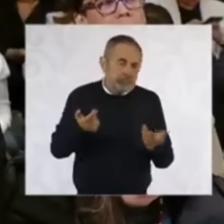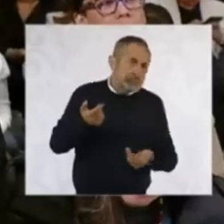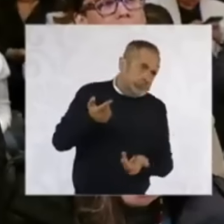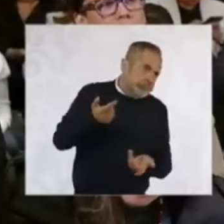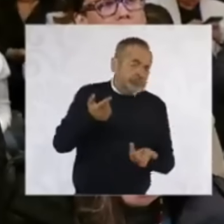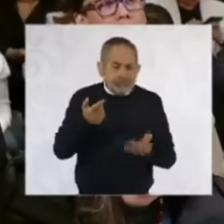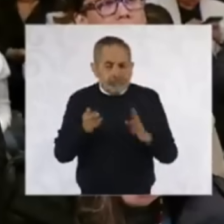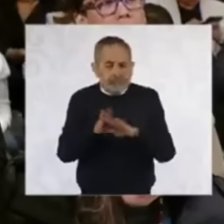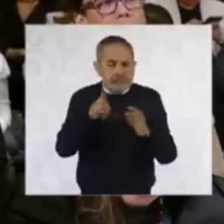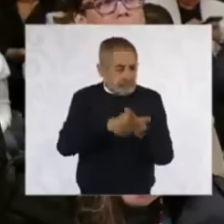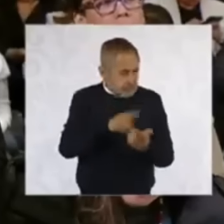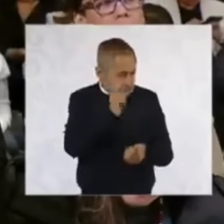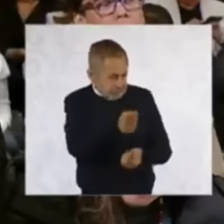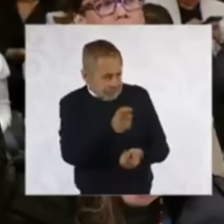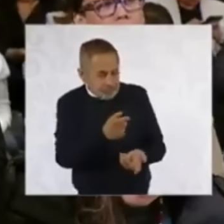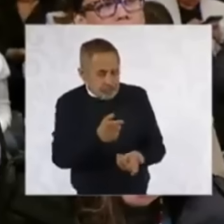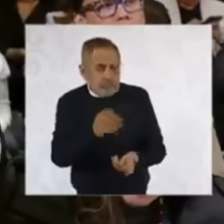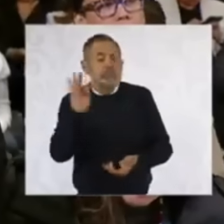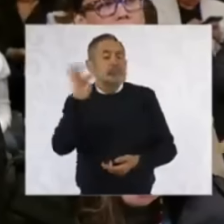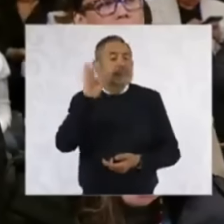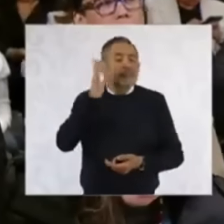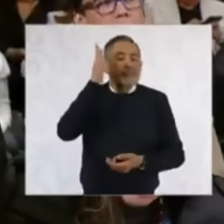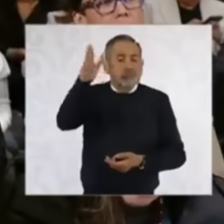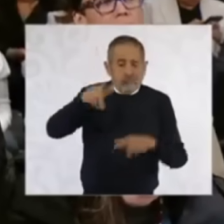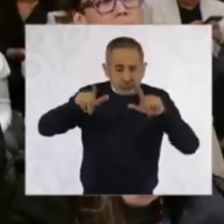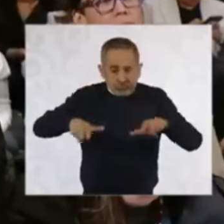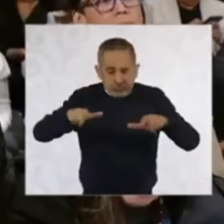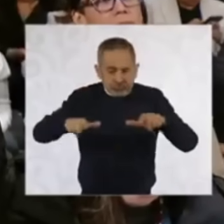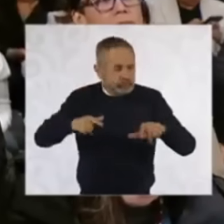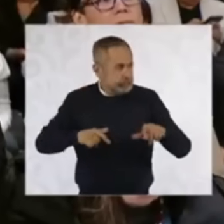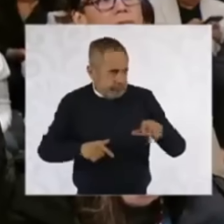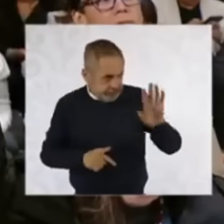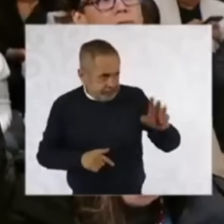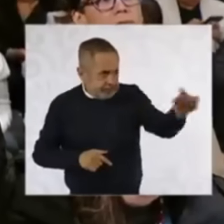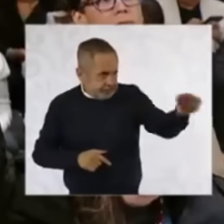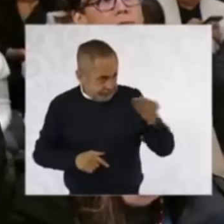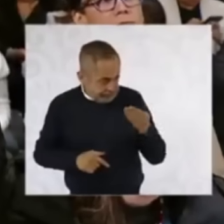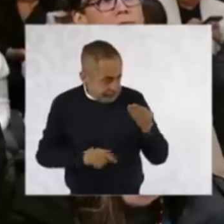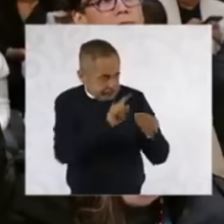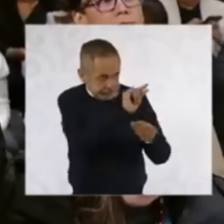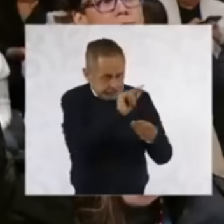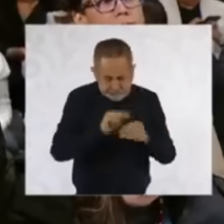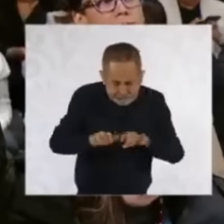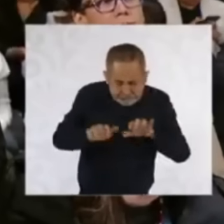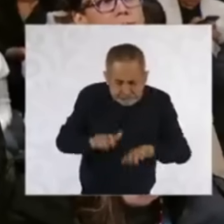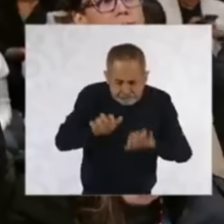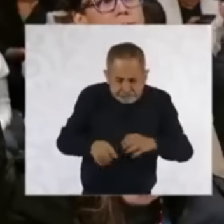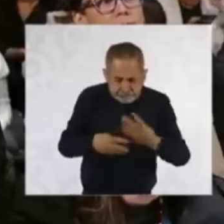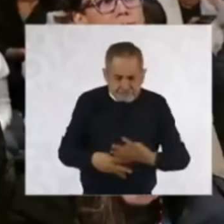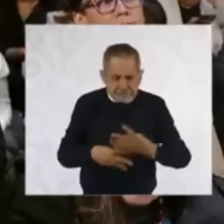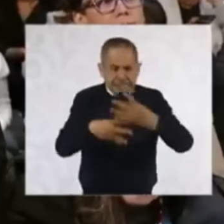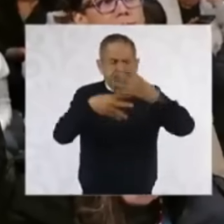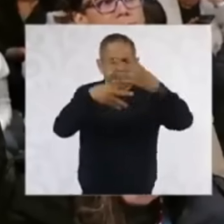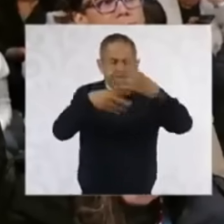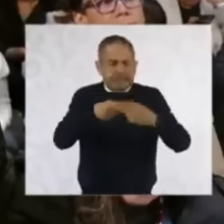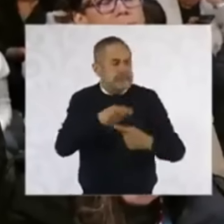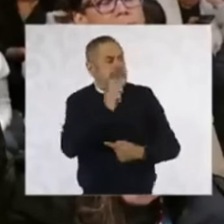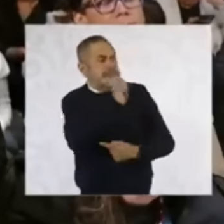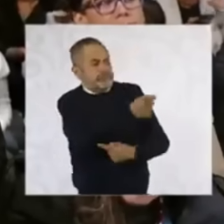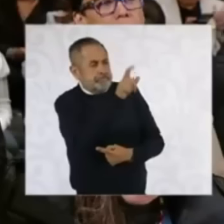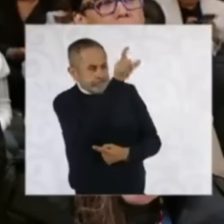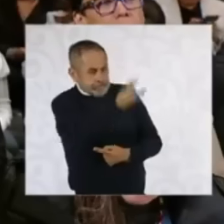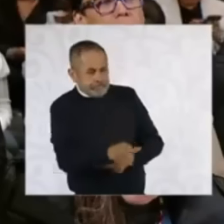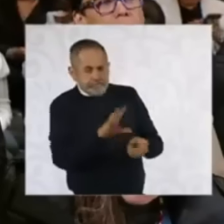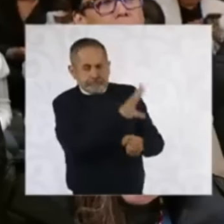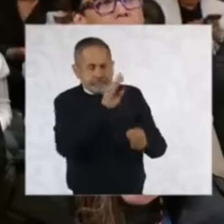profesional que pudieramos nosotros los mexicanos verificar con quién nos estamos atendiendo Quién es la persona que nos está recetando propiamente